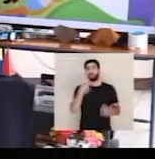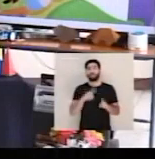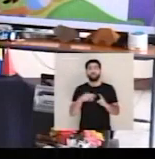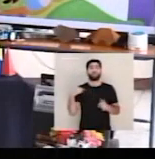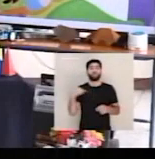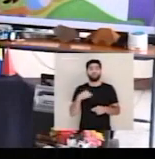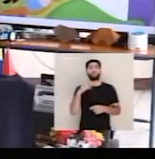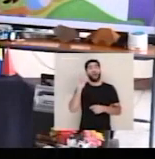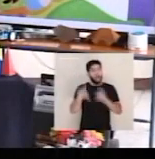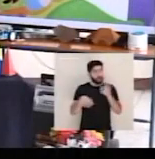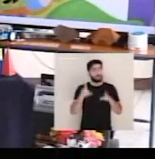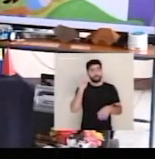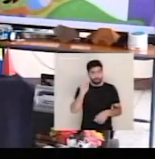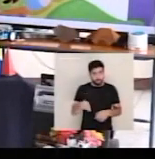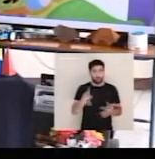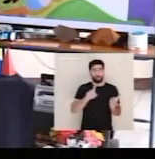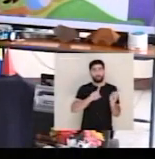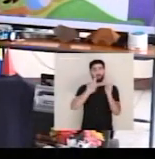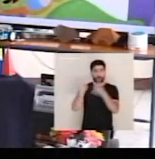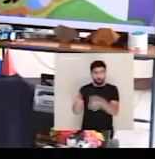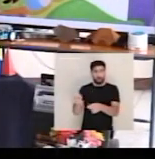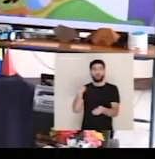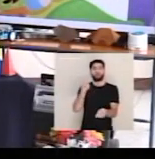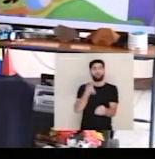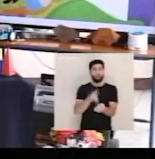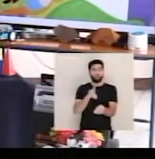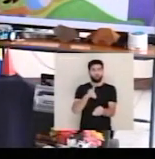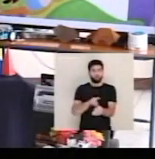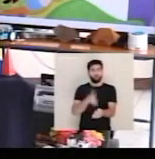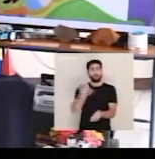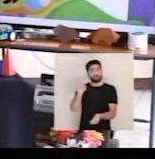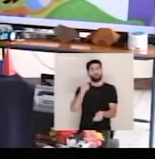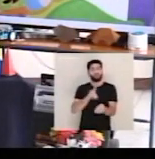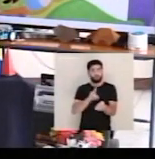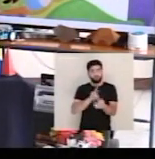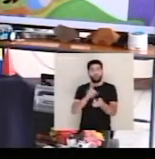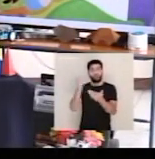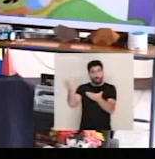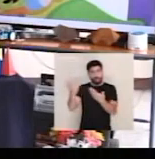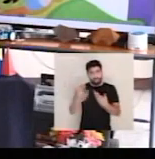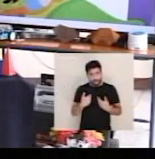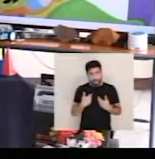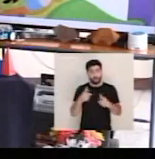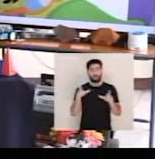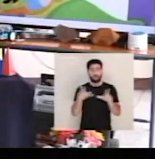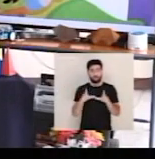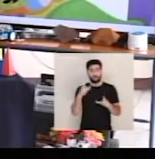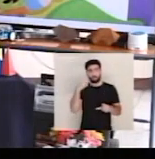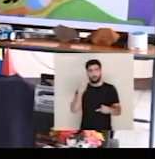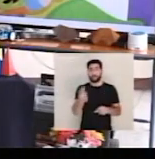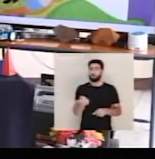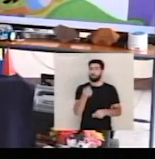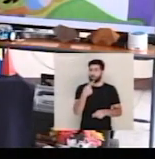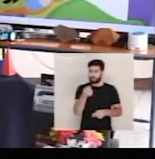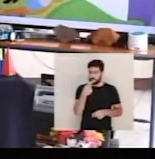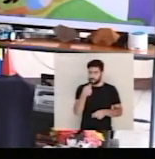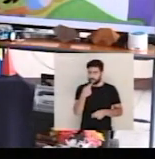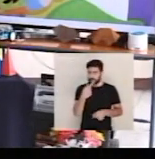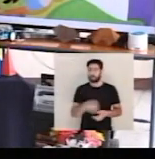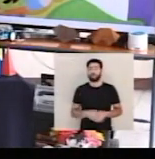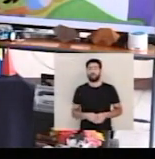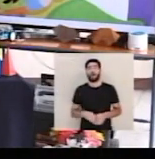recuerda también que a veces tenemos que ir donde el doctor. Y el doctor va a recetarte lo correcto para tu enfermedad. Muy